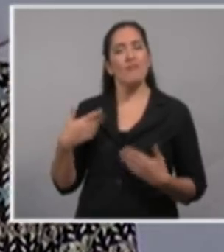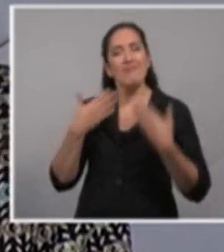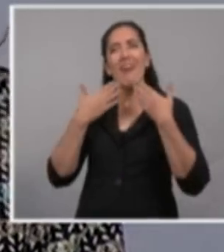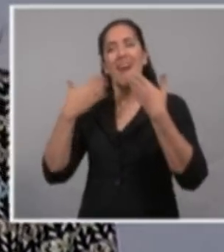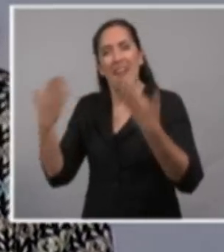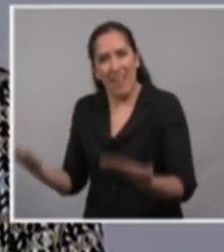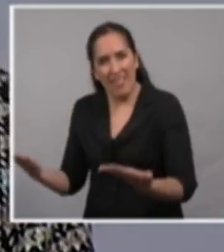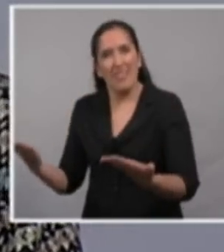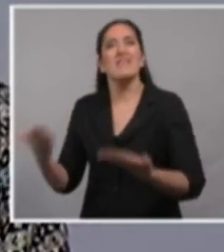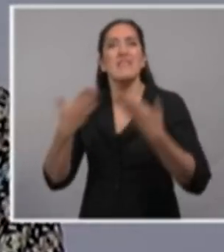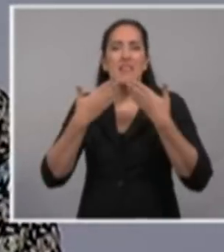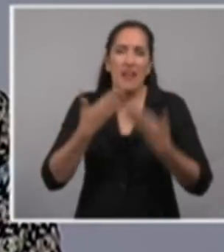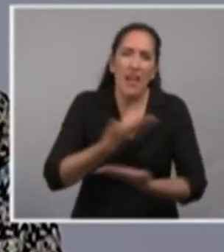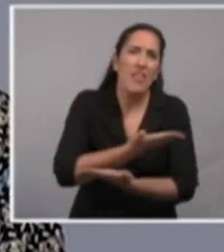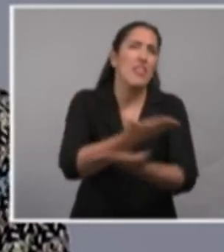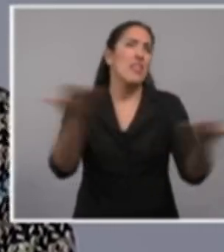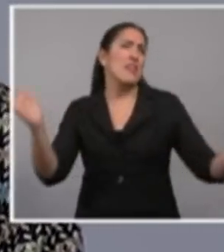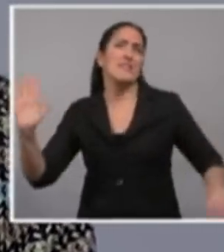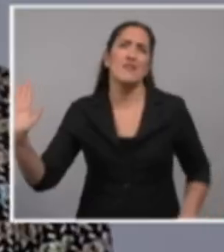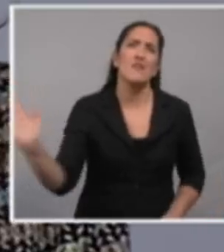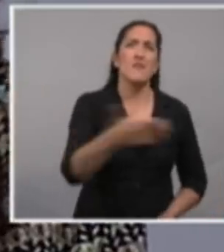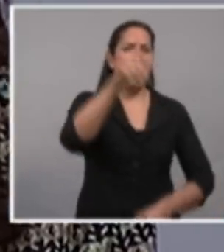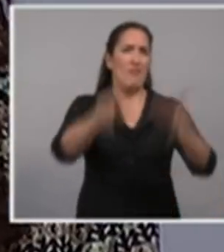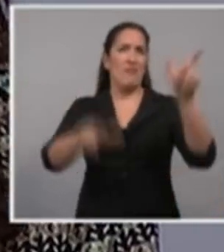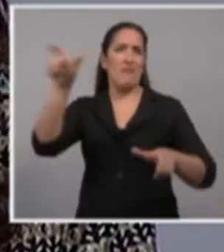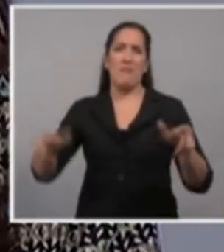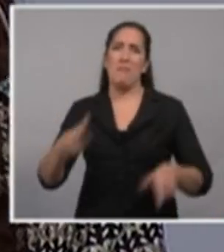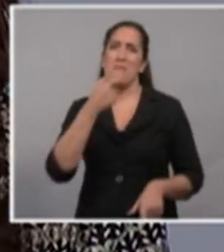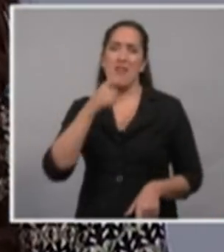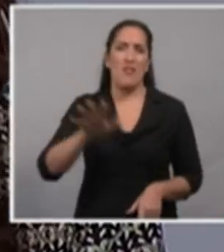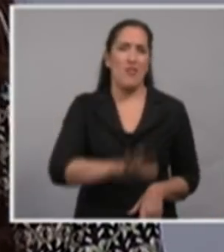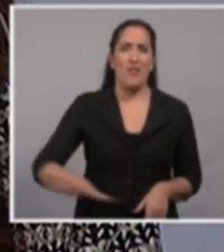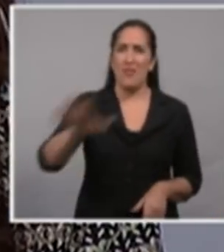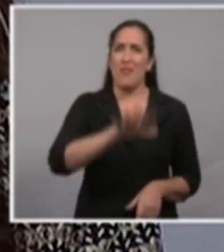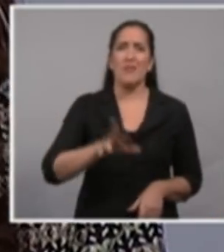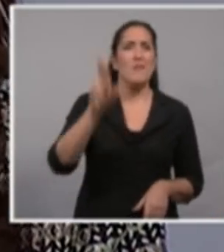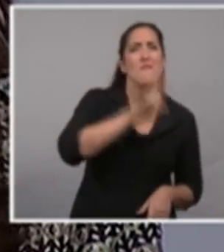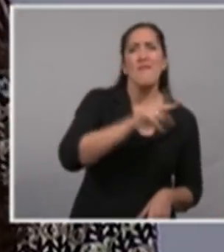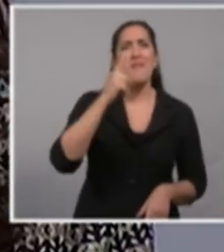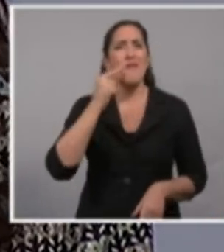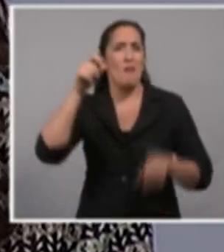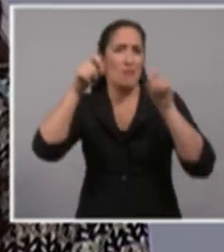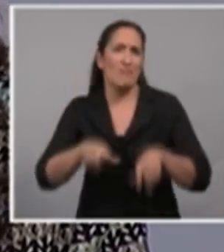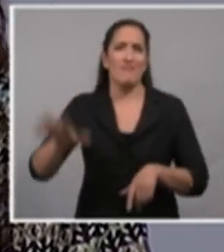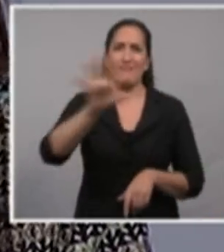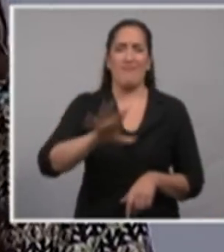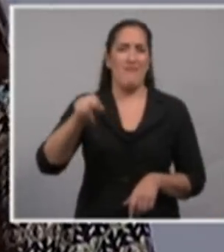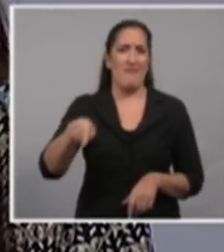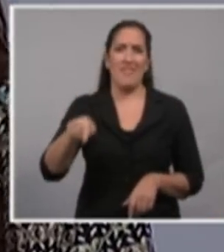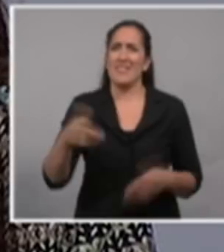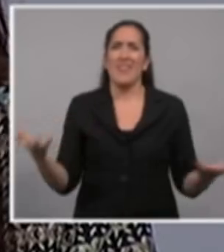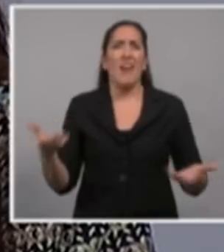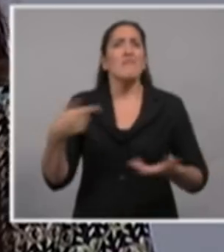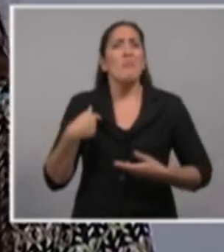agradecerle a todos los mendocinos y a todas las mendocinas por la